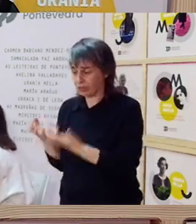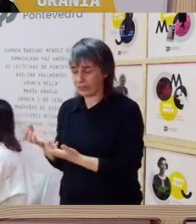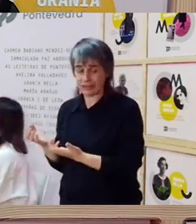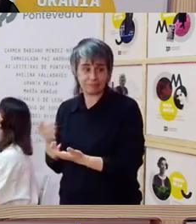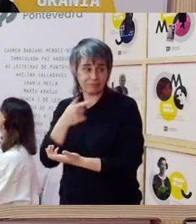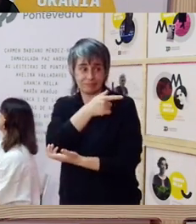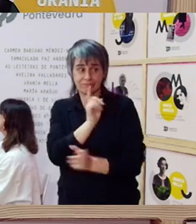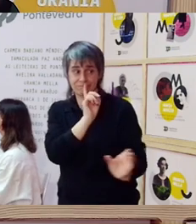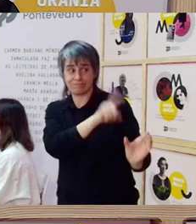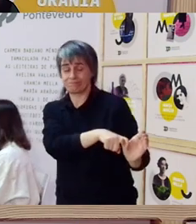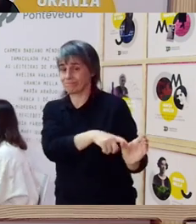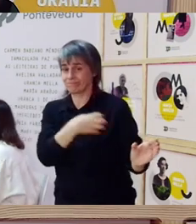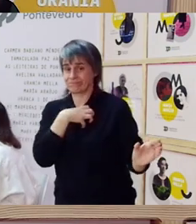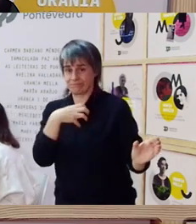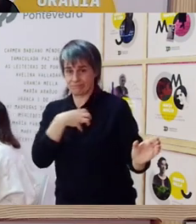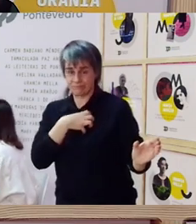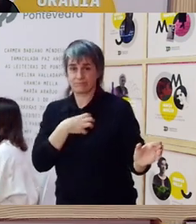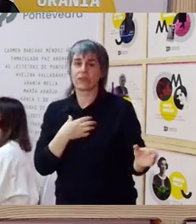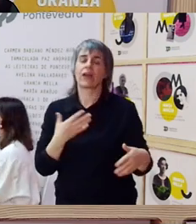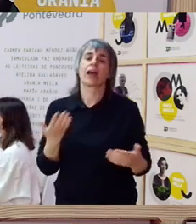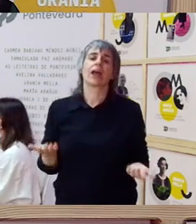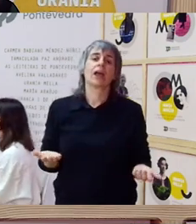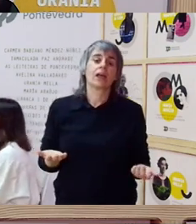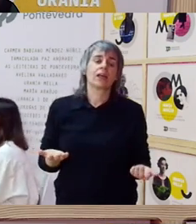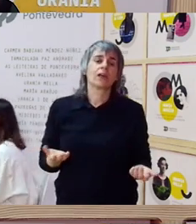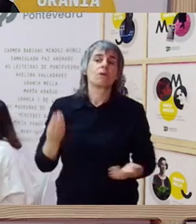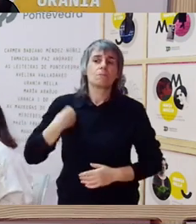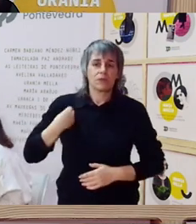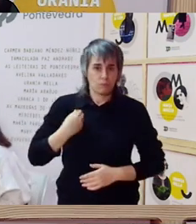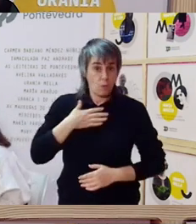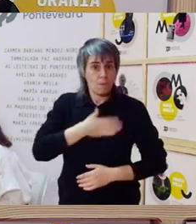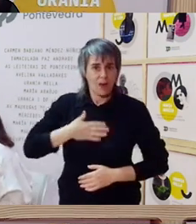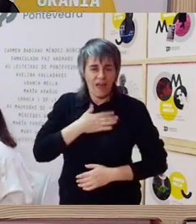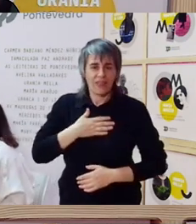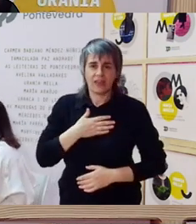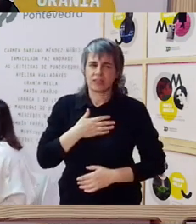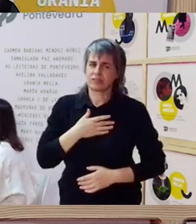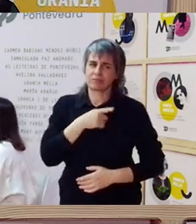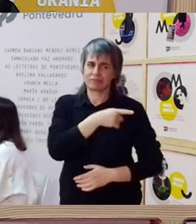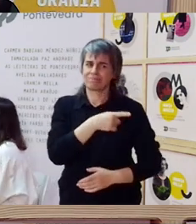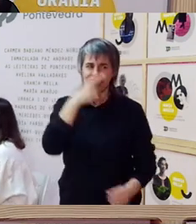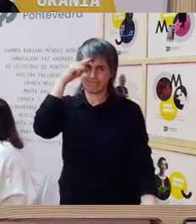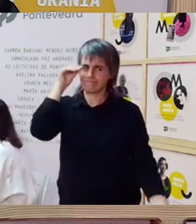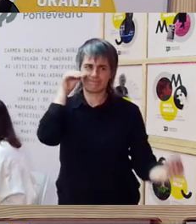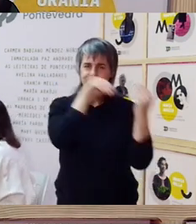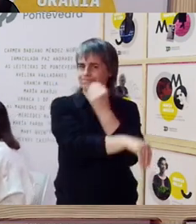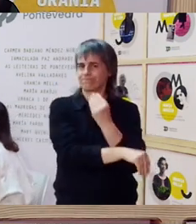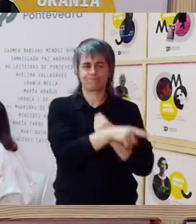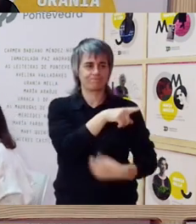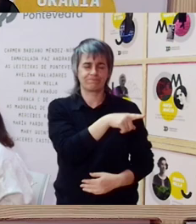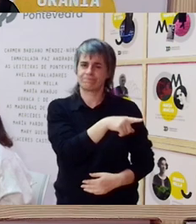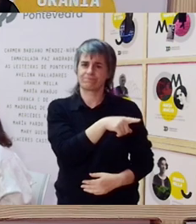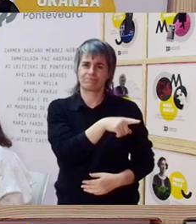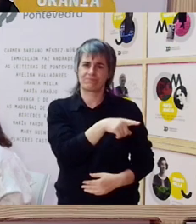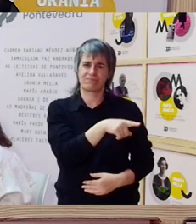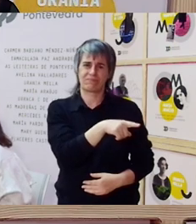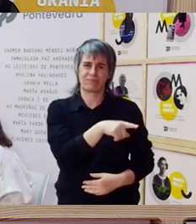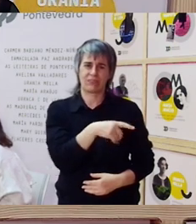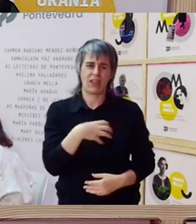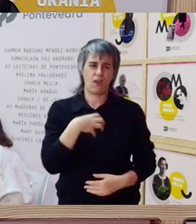estaban. Efectivamente. Non? E tú contabasme que, bueno, Placeres non estaba moi conforme con este